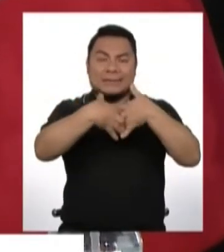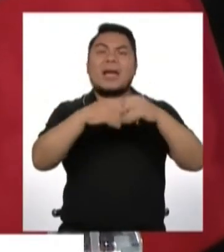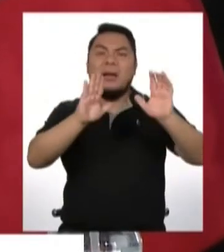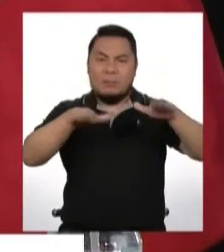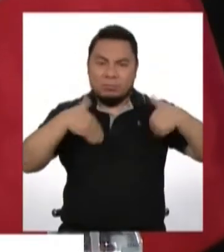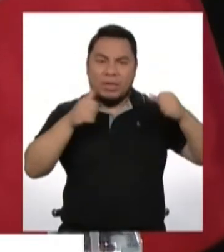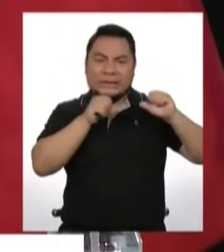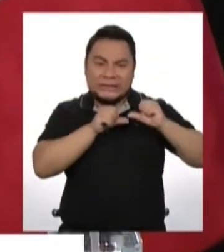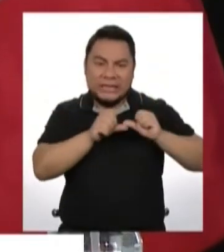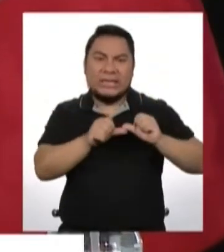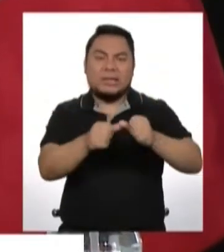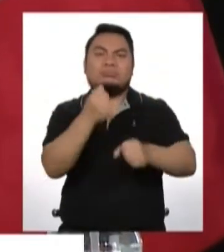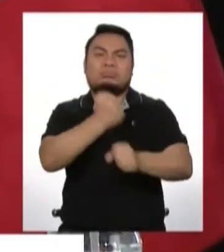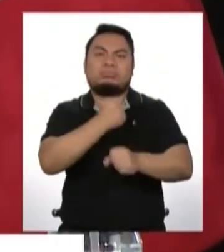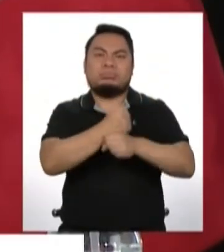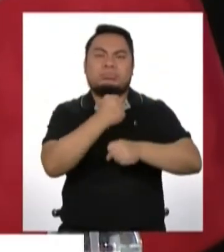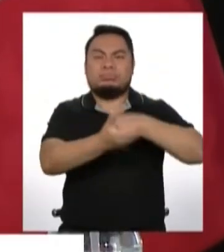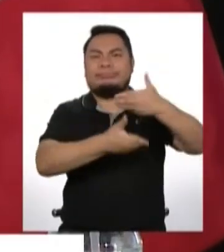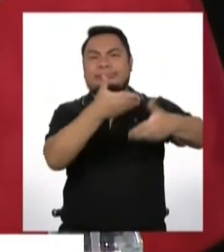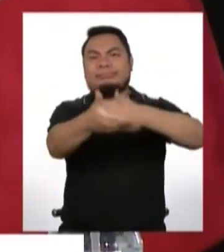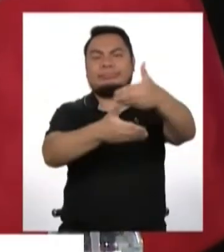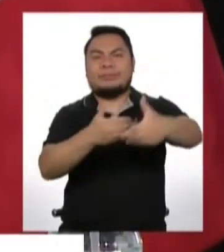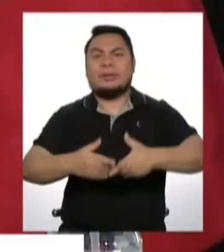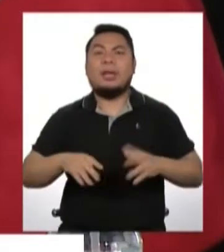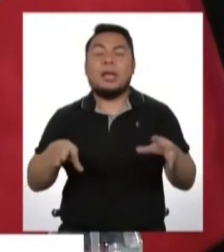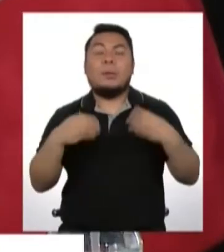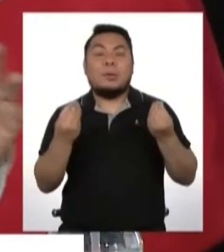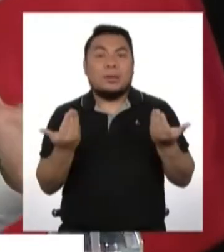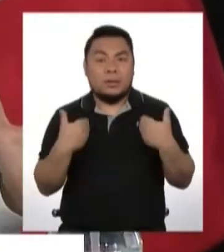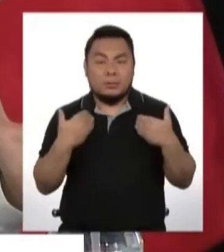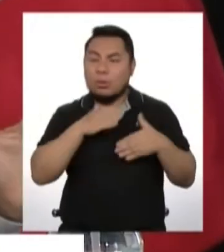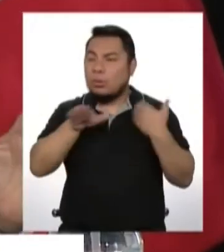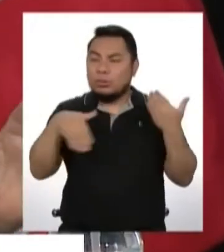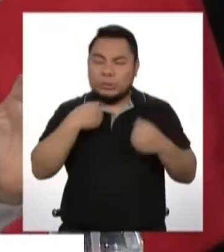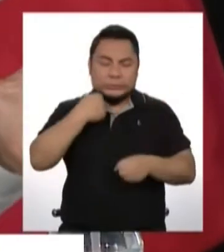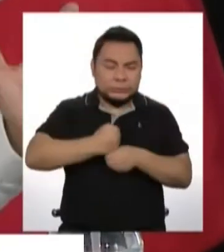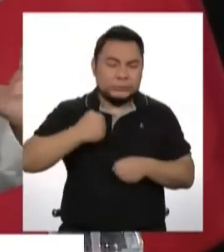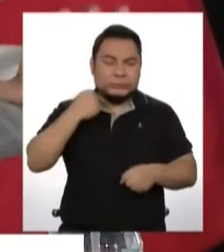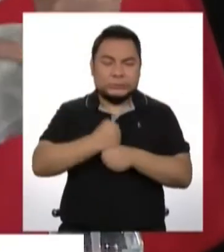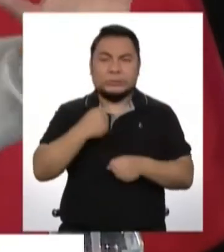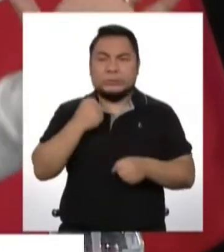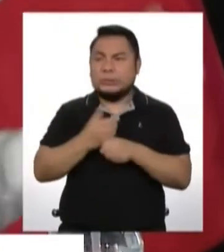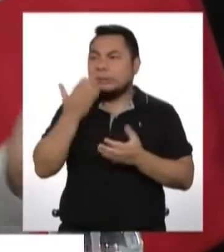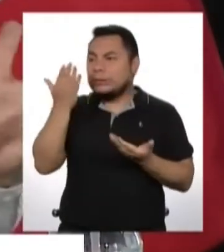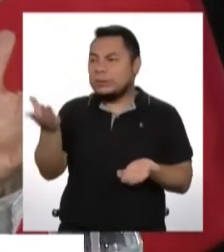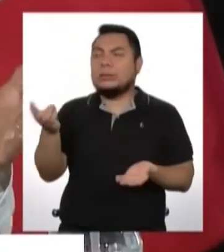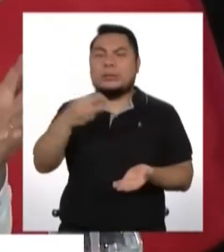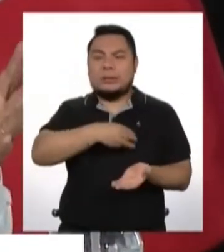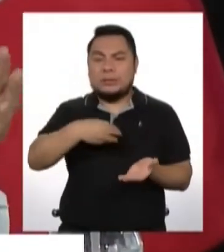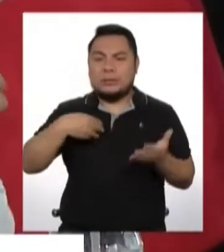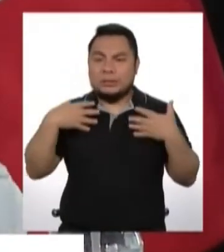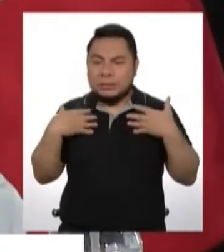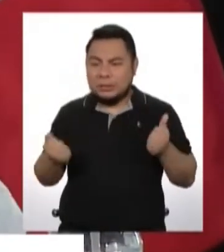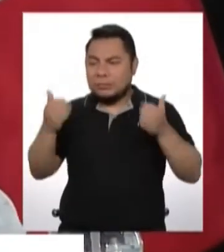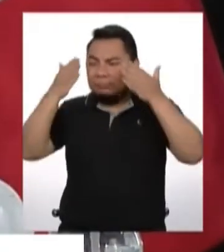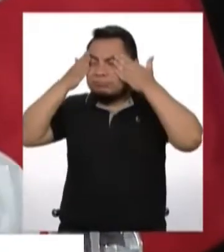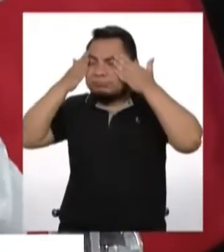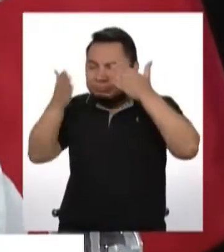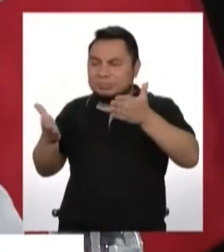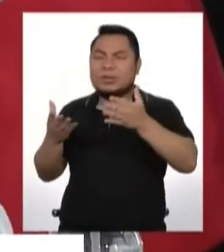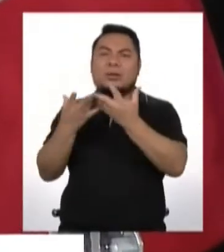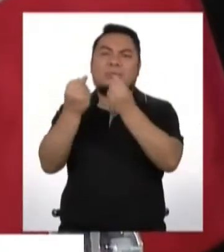sea, esto va a ser muy poderoso, porque así como tenemos que hacer todo el esfuerzo a través del sector salud para